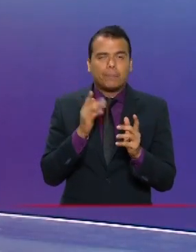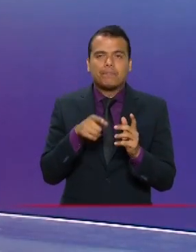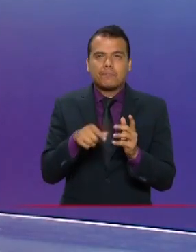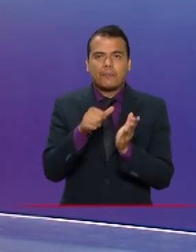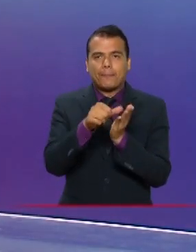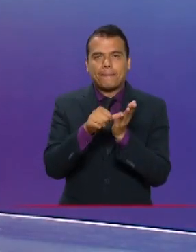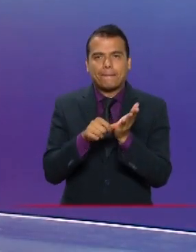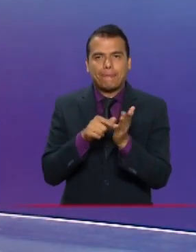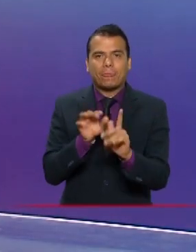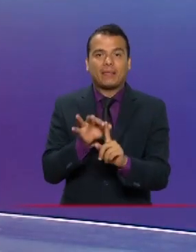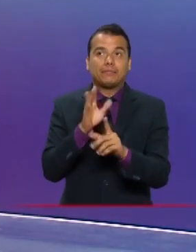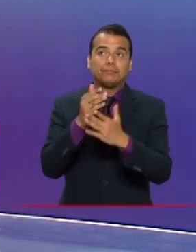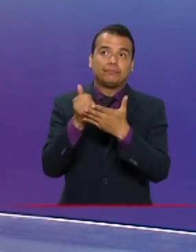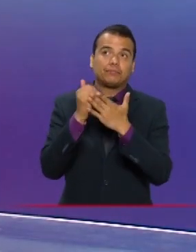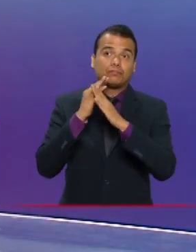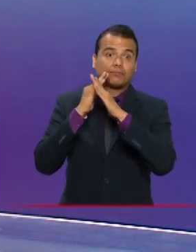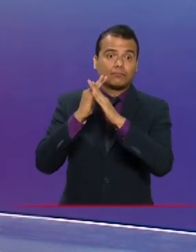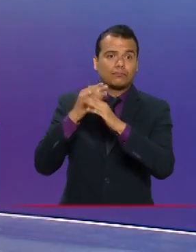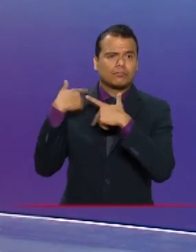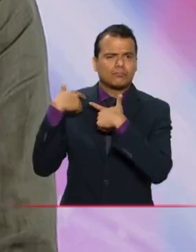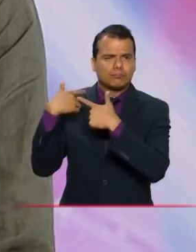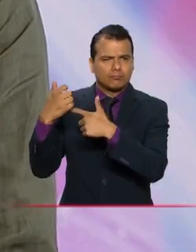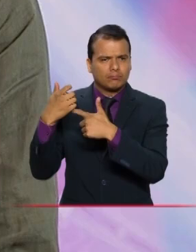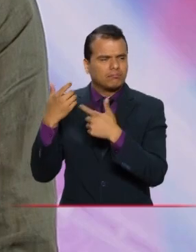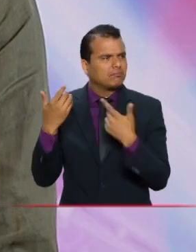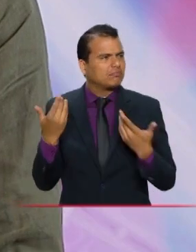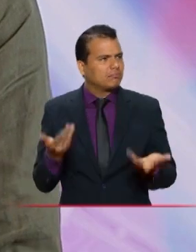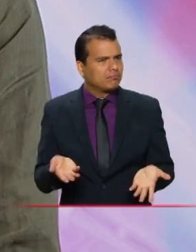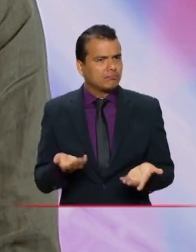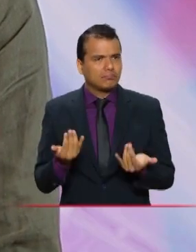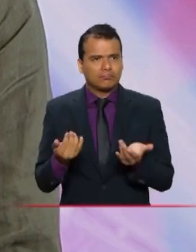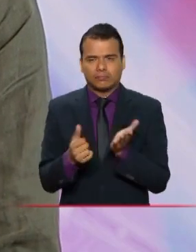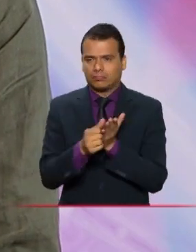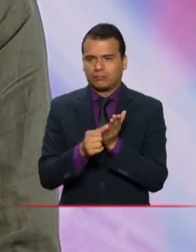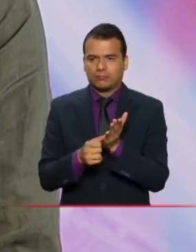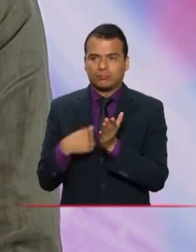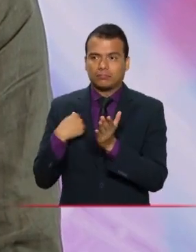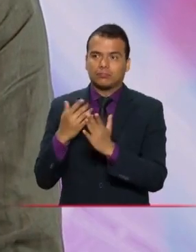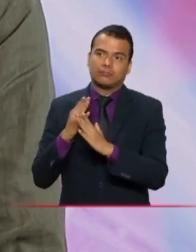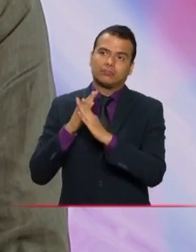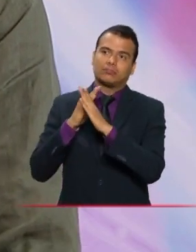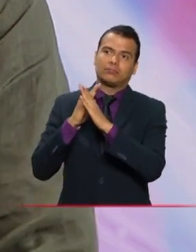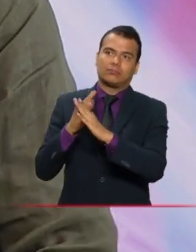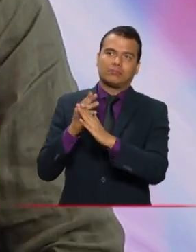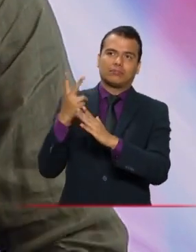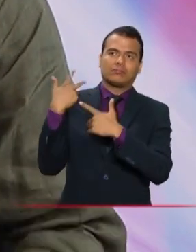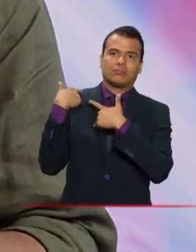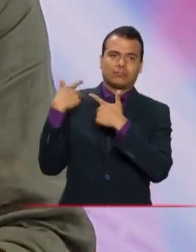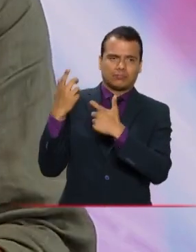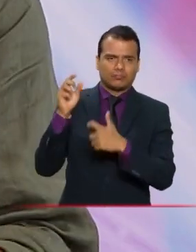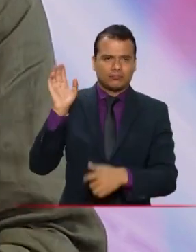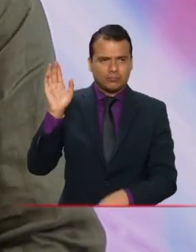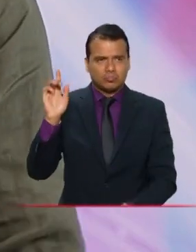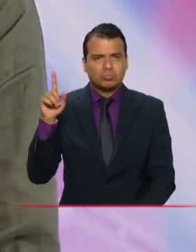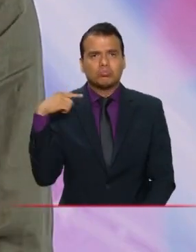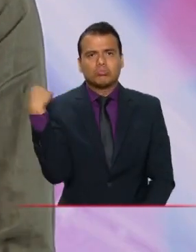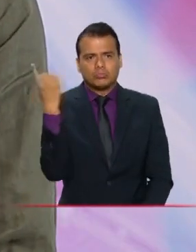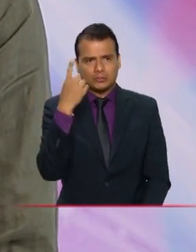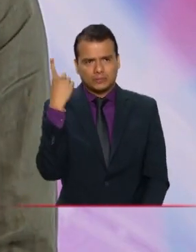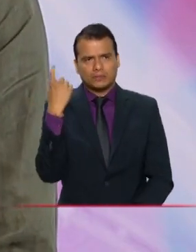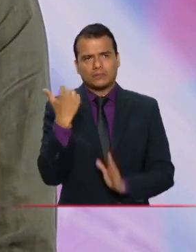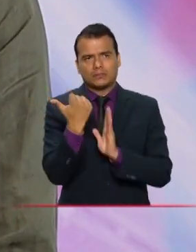seguros, invulnerables. ¿Qué está pasando con esto? Hoy en día los antivirus o protecciones de dispositivos